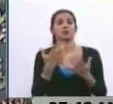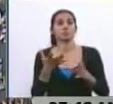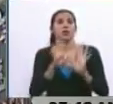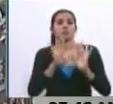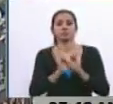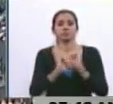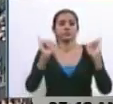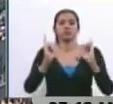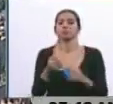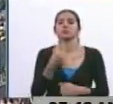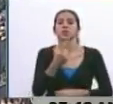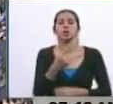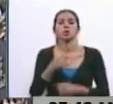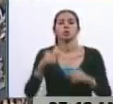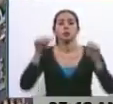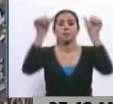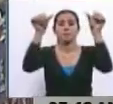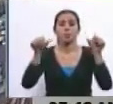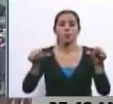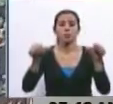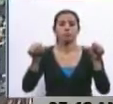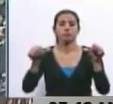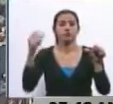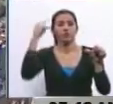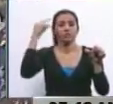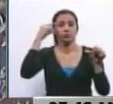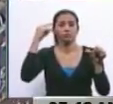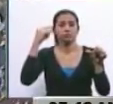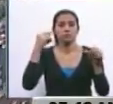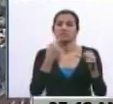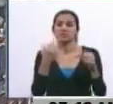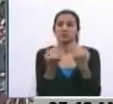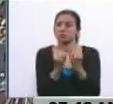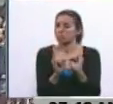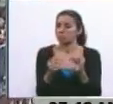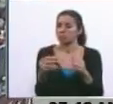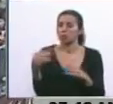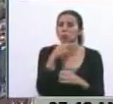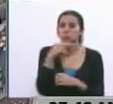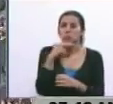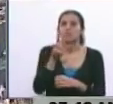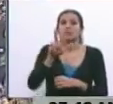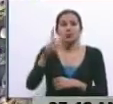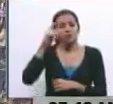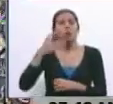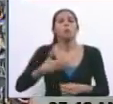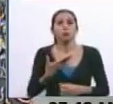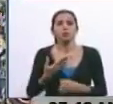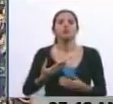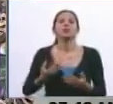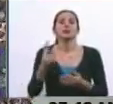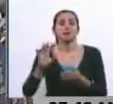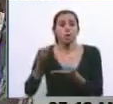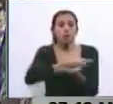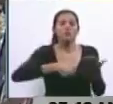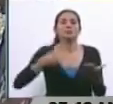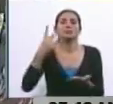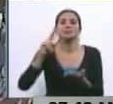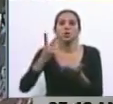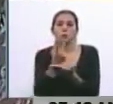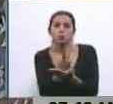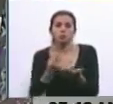El cronograma dice que a finales de octubre, durante 3 días, pueden recogerse la segunda fase de esa